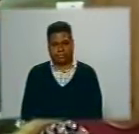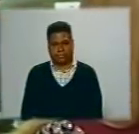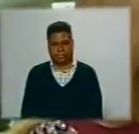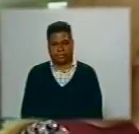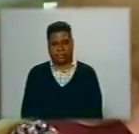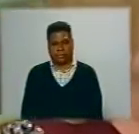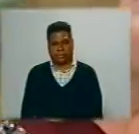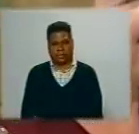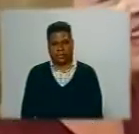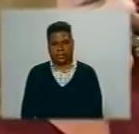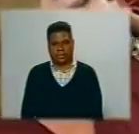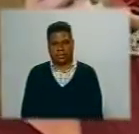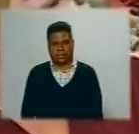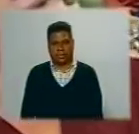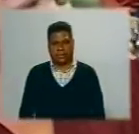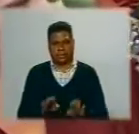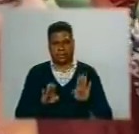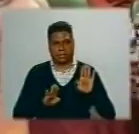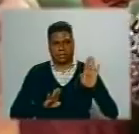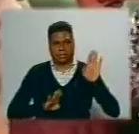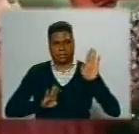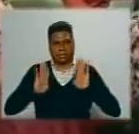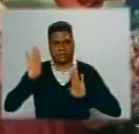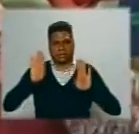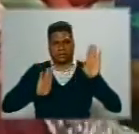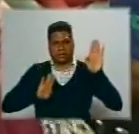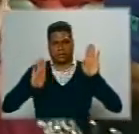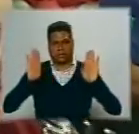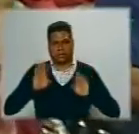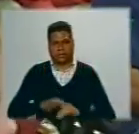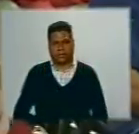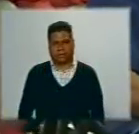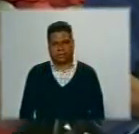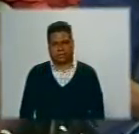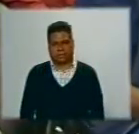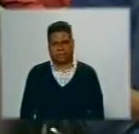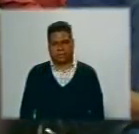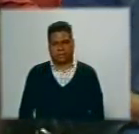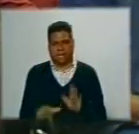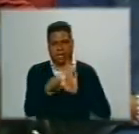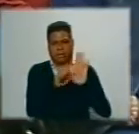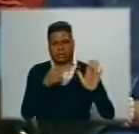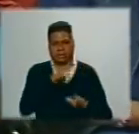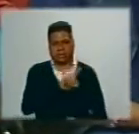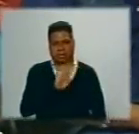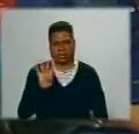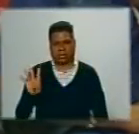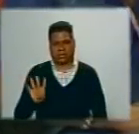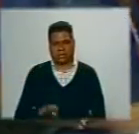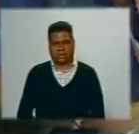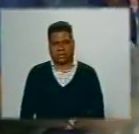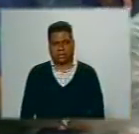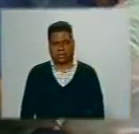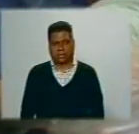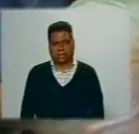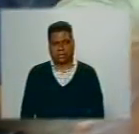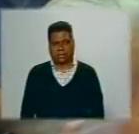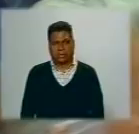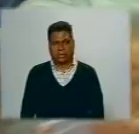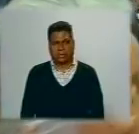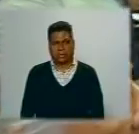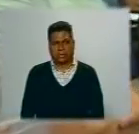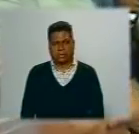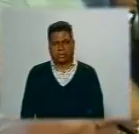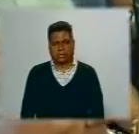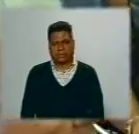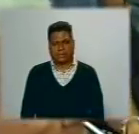En consideración, aprobado. Siguiente punto. Artículo 14, protección a la salud y seguridad. Los bienes y servicios puestos a la